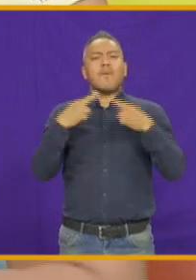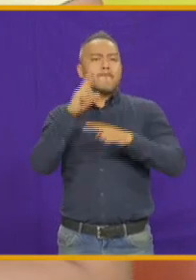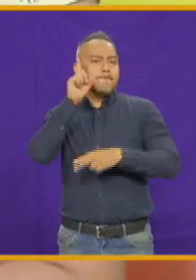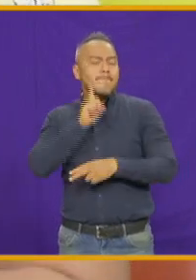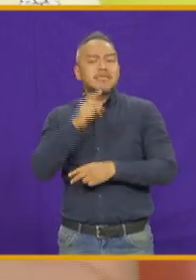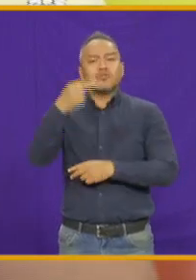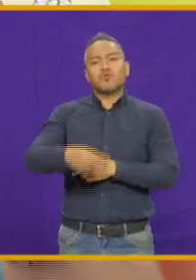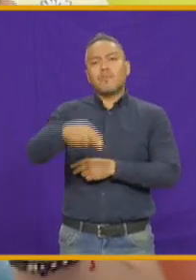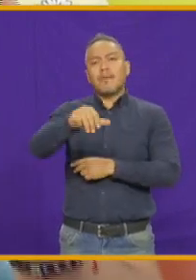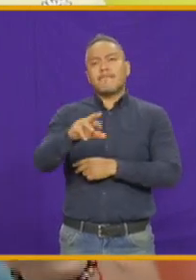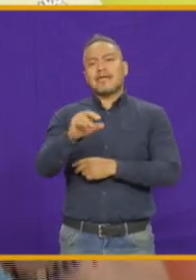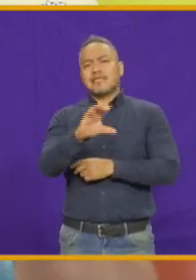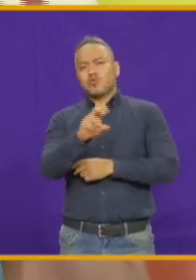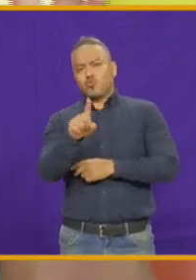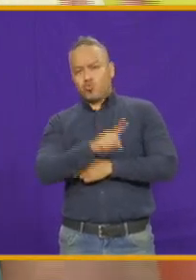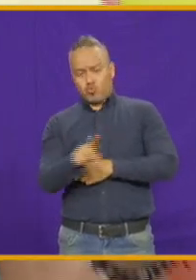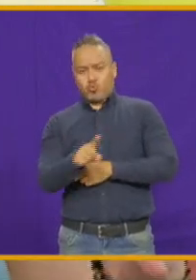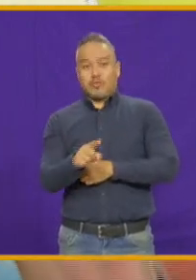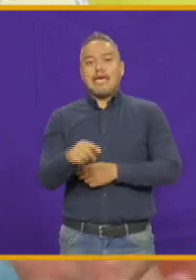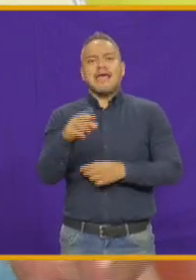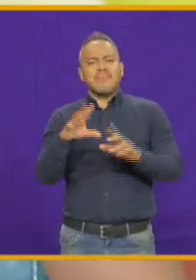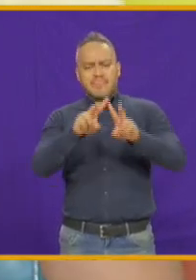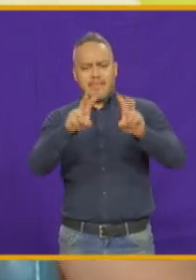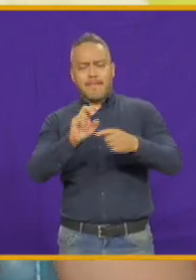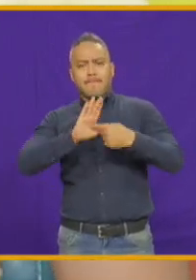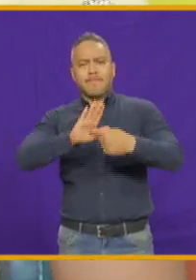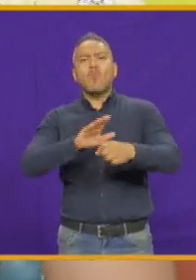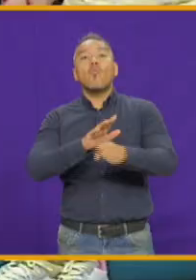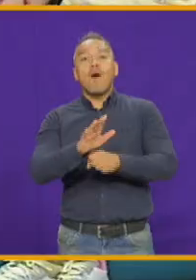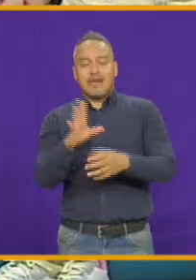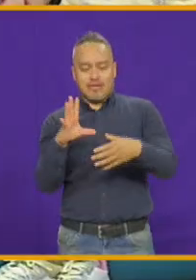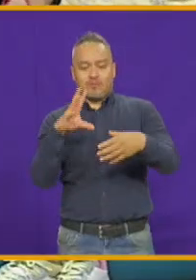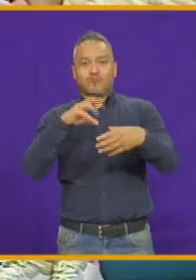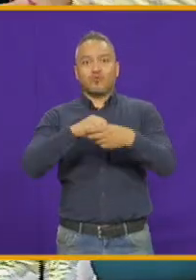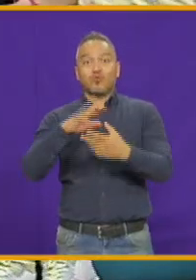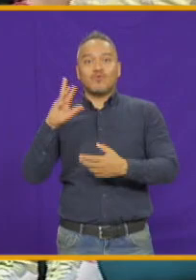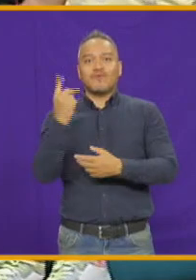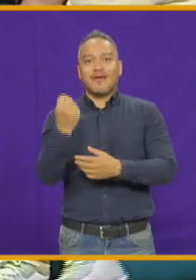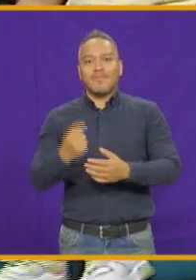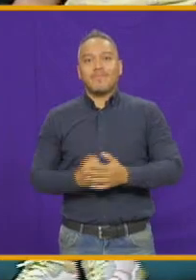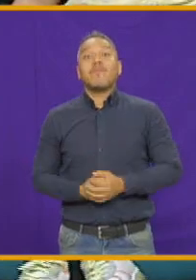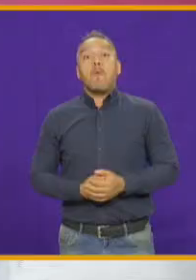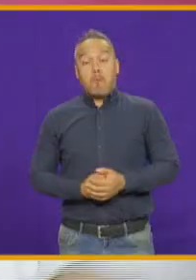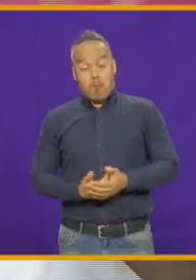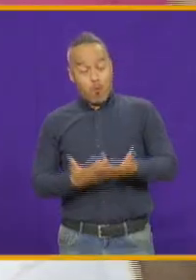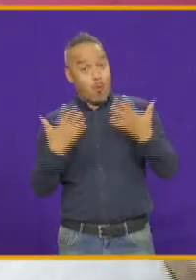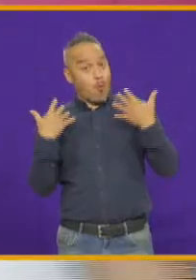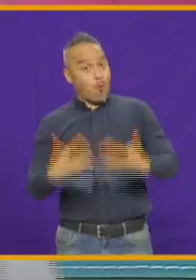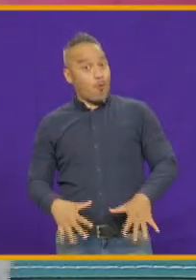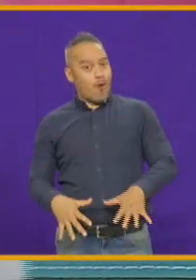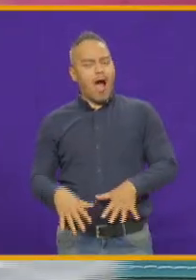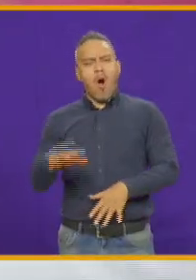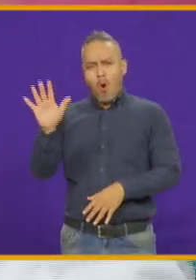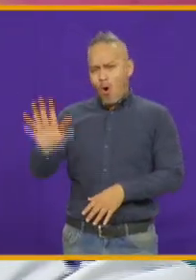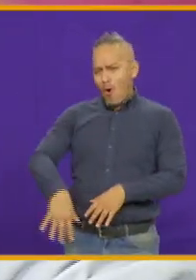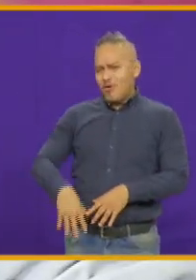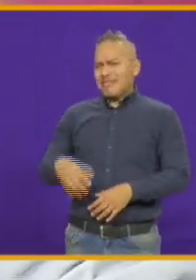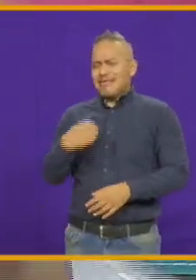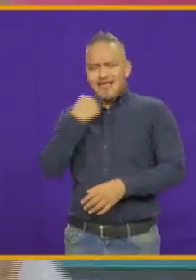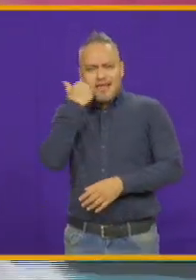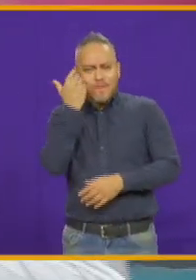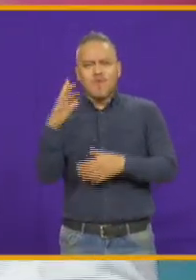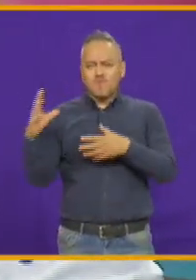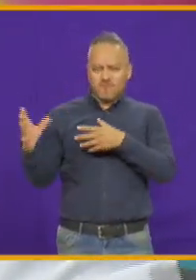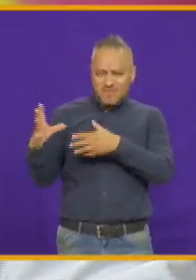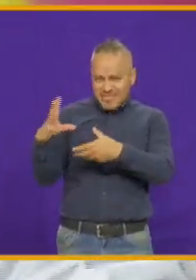va a estar hablando sobre un tema llamado inclusión digital Ah Sí oye y queremos también hablando de inclusión incluir a todas y todos